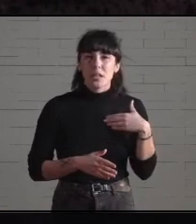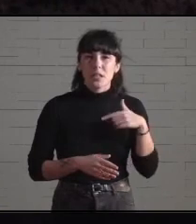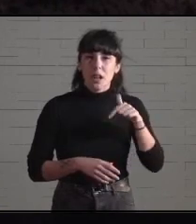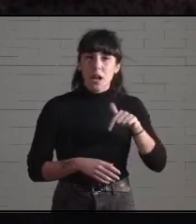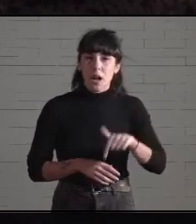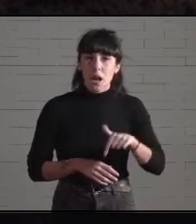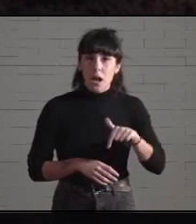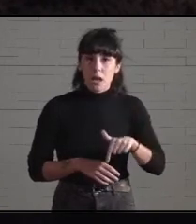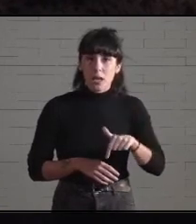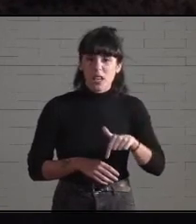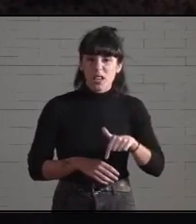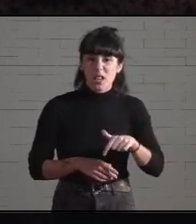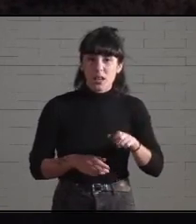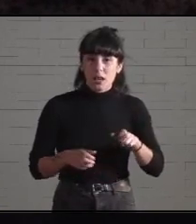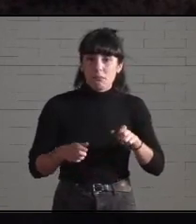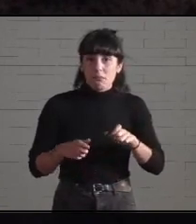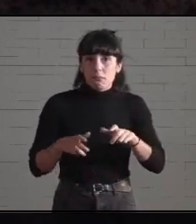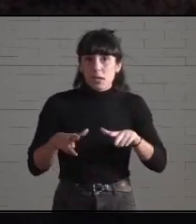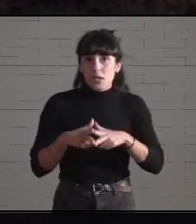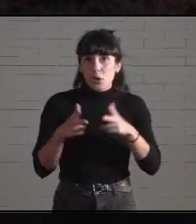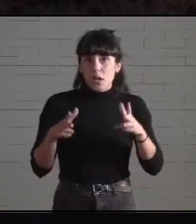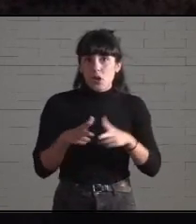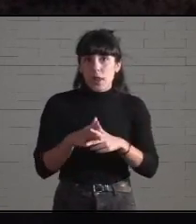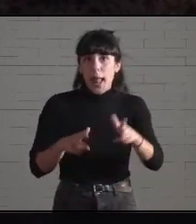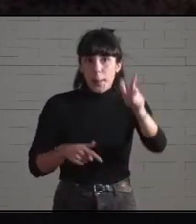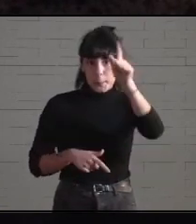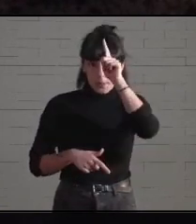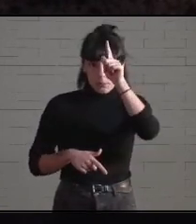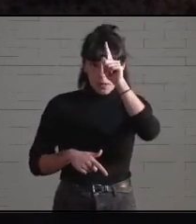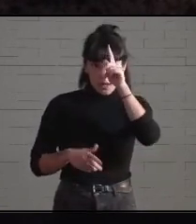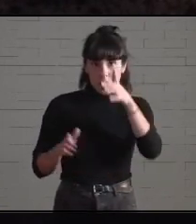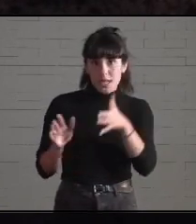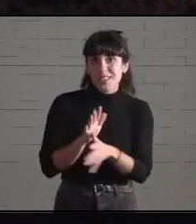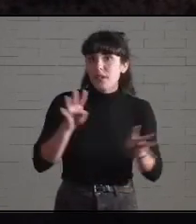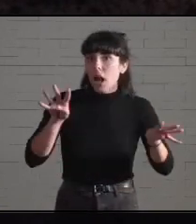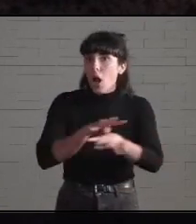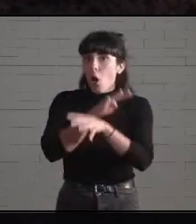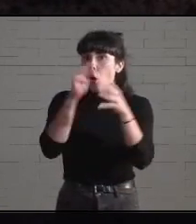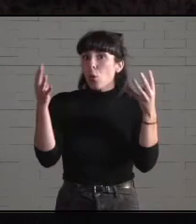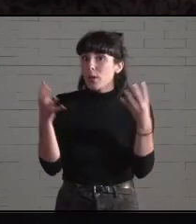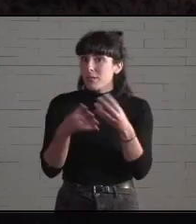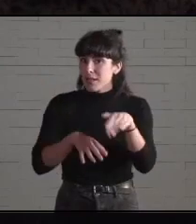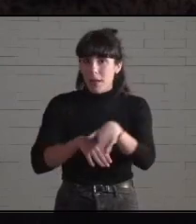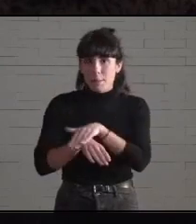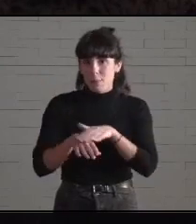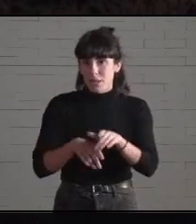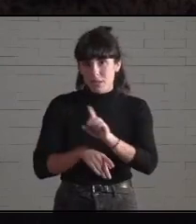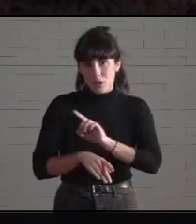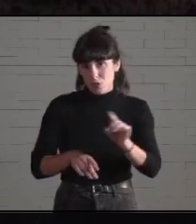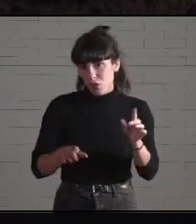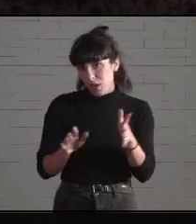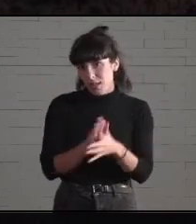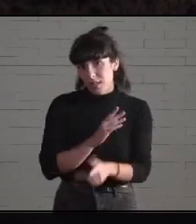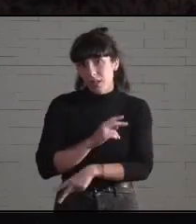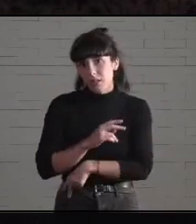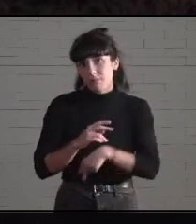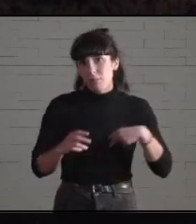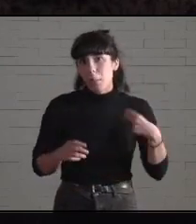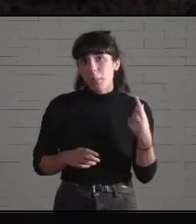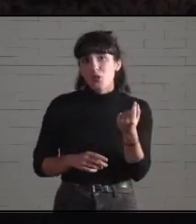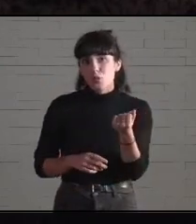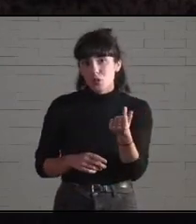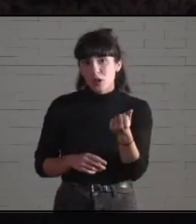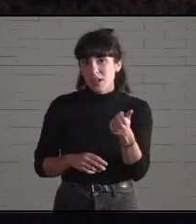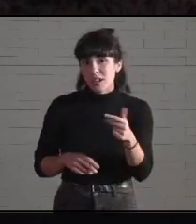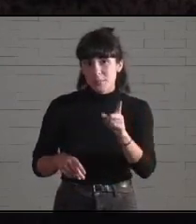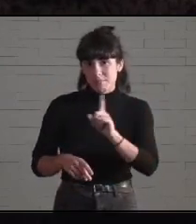es bismarckiana, está basada no en la universalidad y financiada por los presupuestos generales, sino se